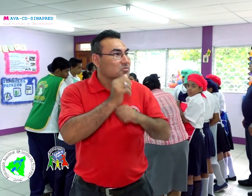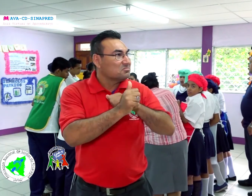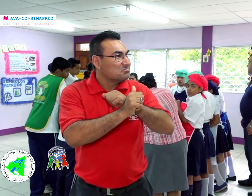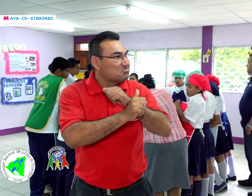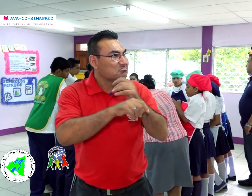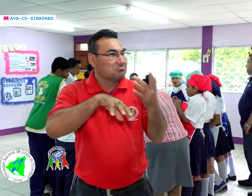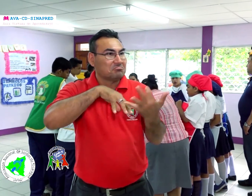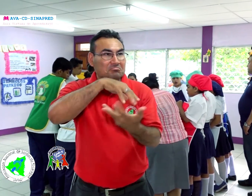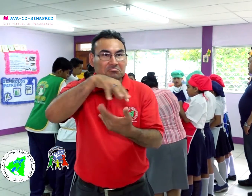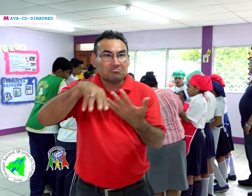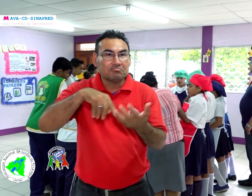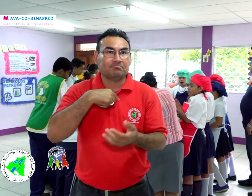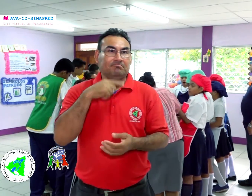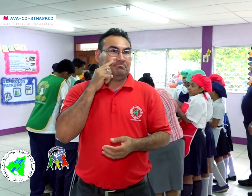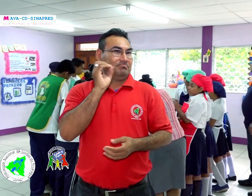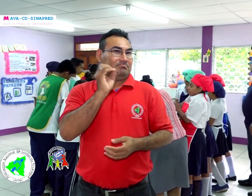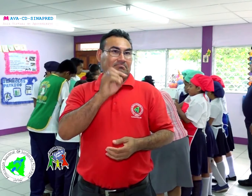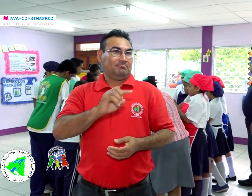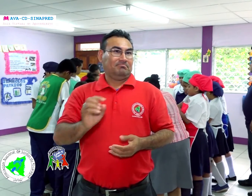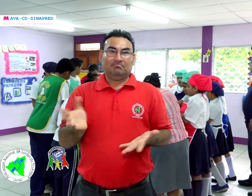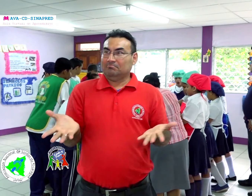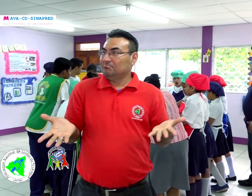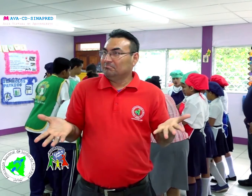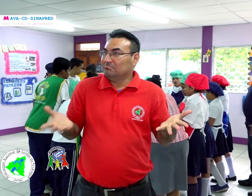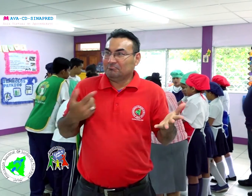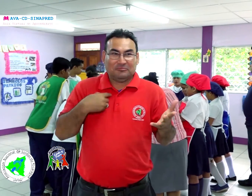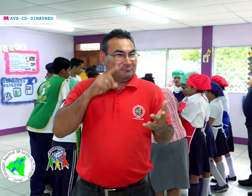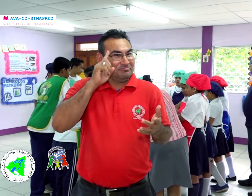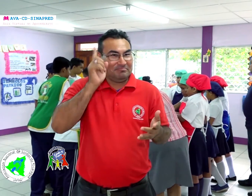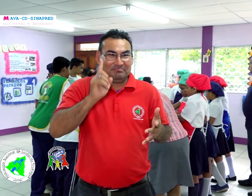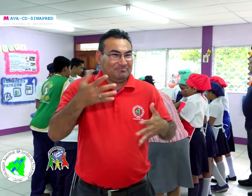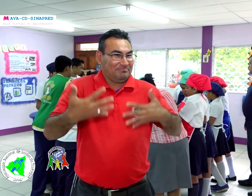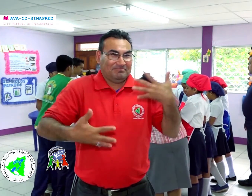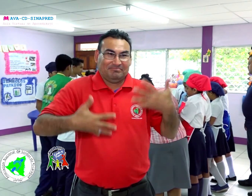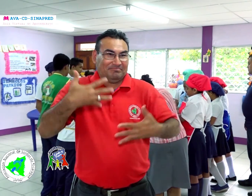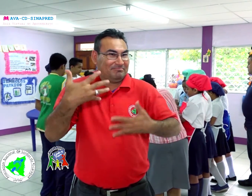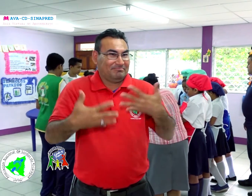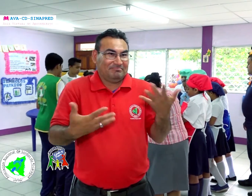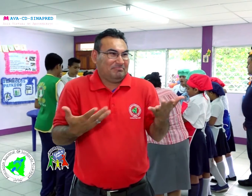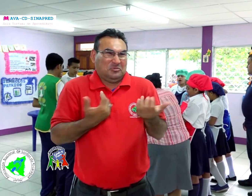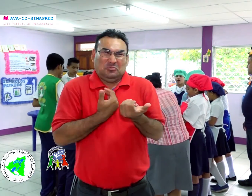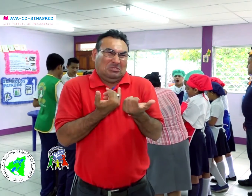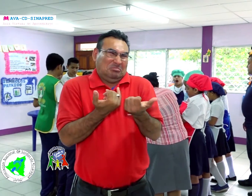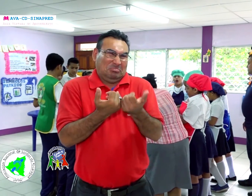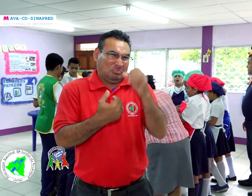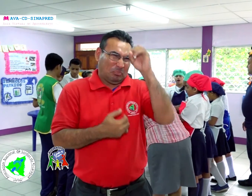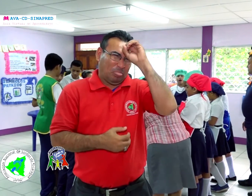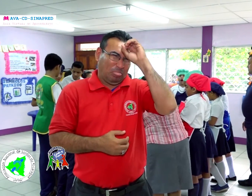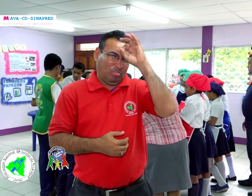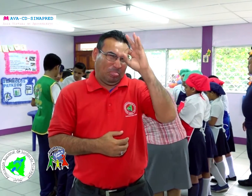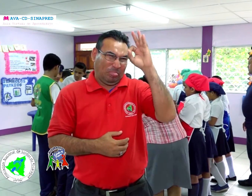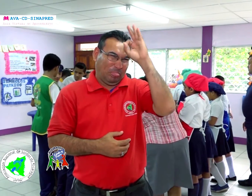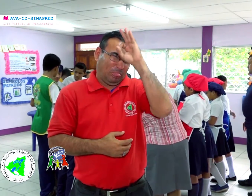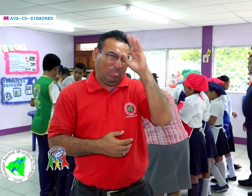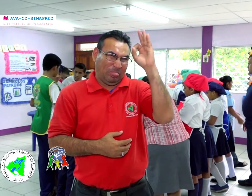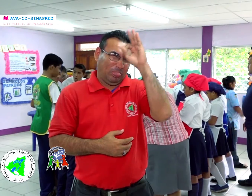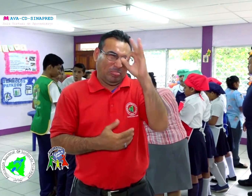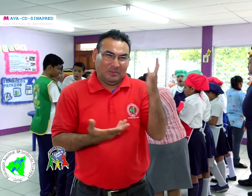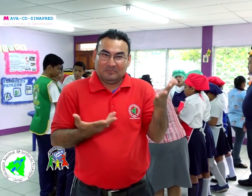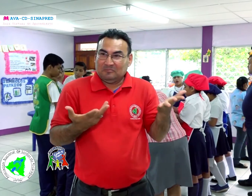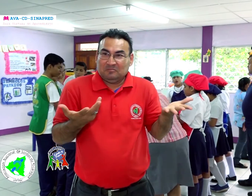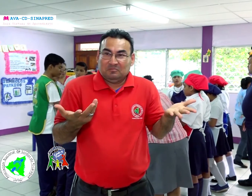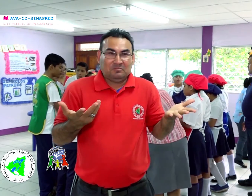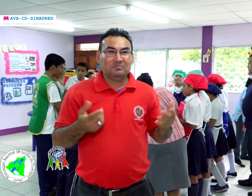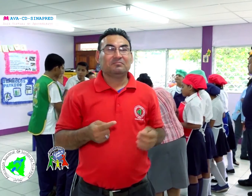escuela. Yo no conocía a ninguno de los estudiantes, no había ninguno, inclusive no sabía señas, yo